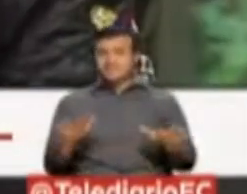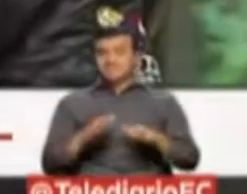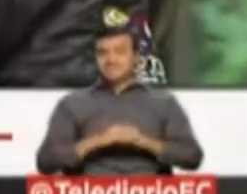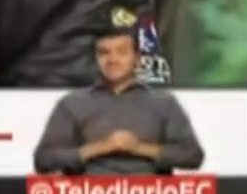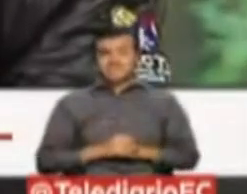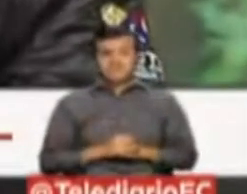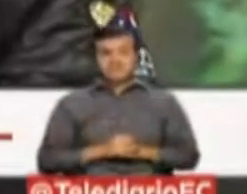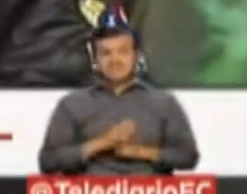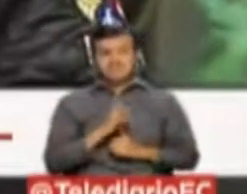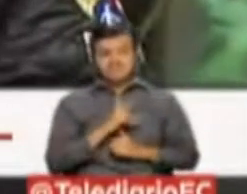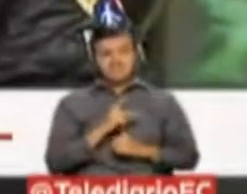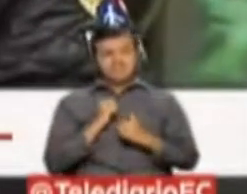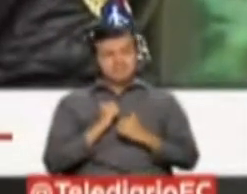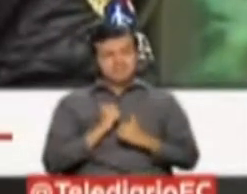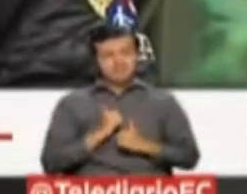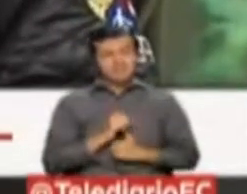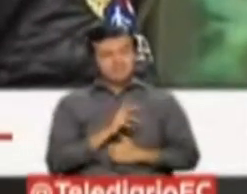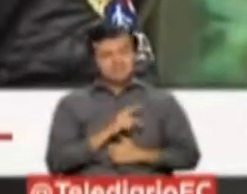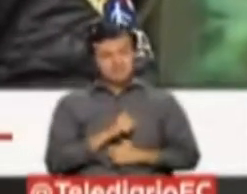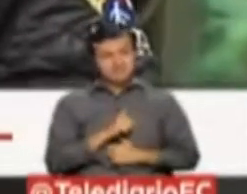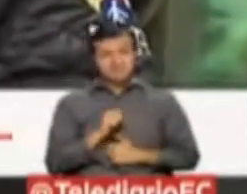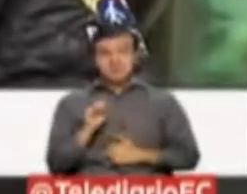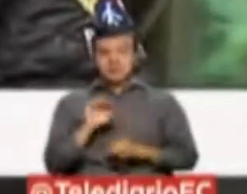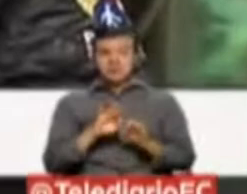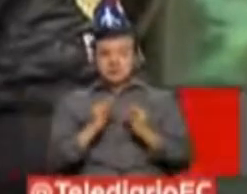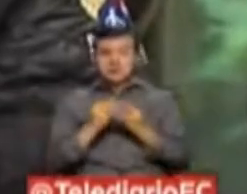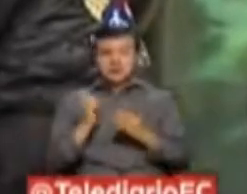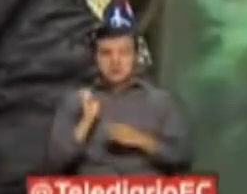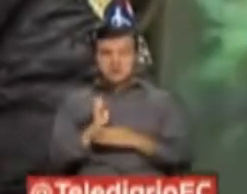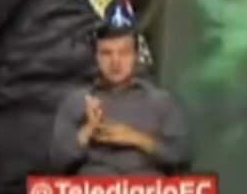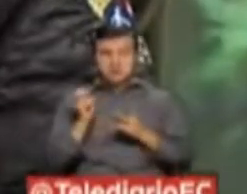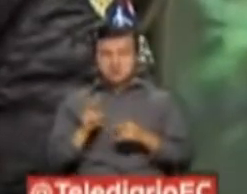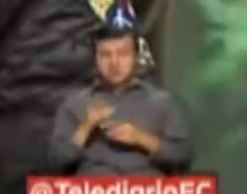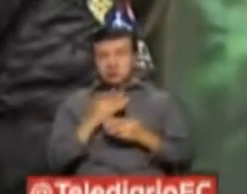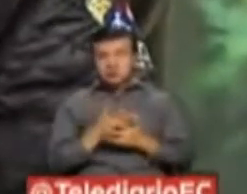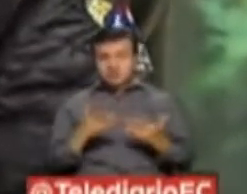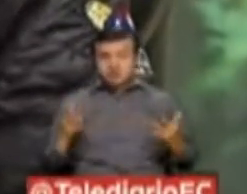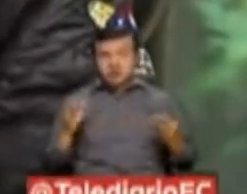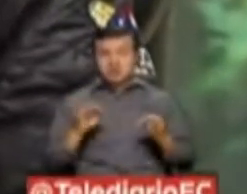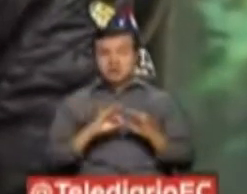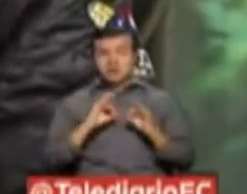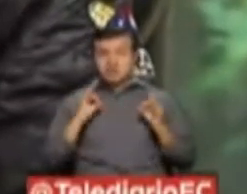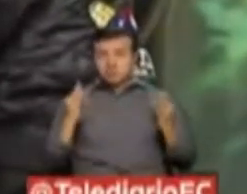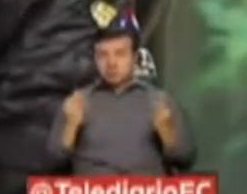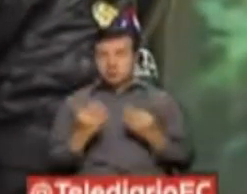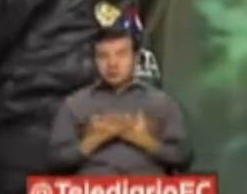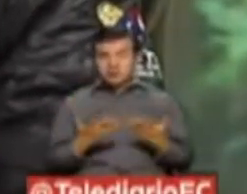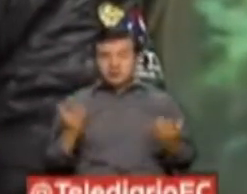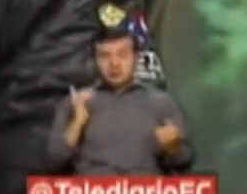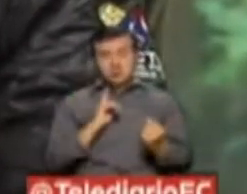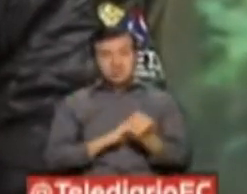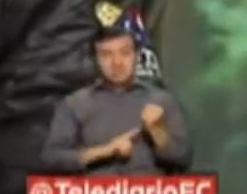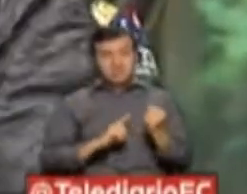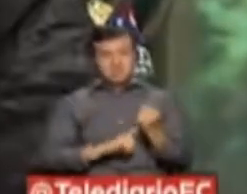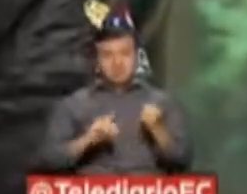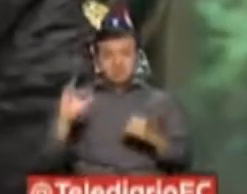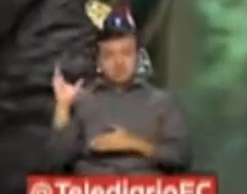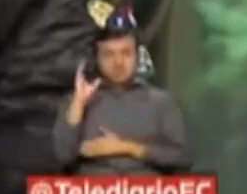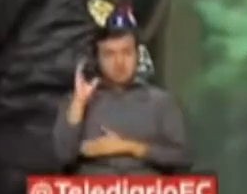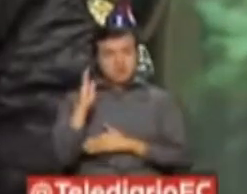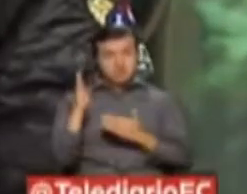en lota no solamente a las familias ecuatorianas sino también a las familias de los hermanos colombianos